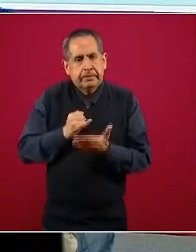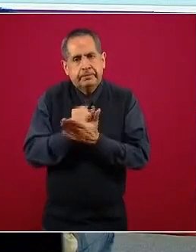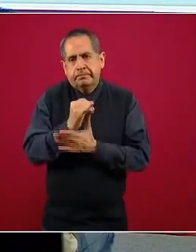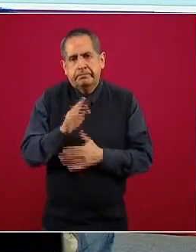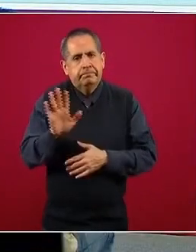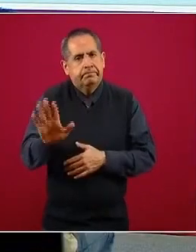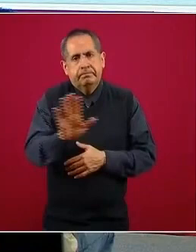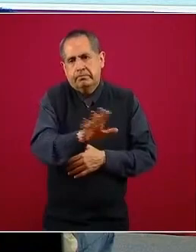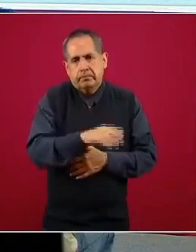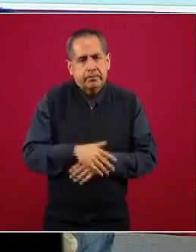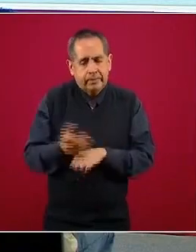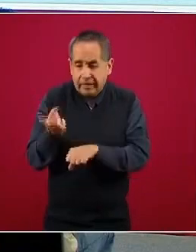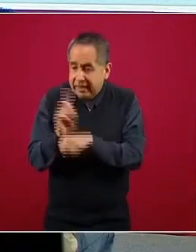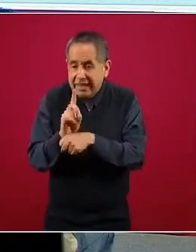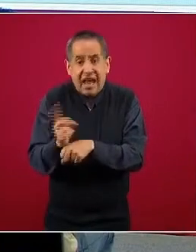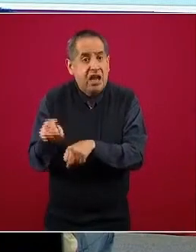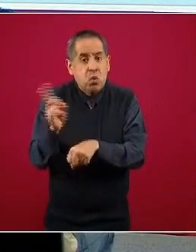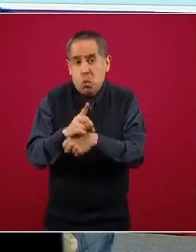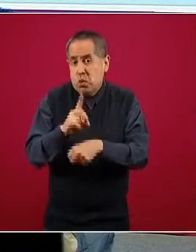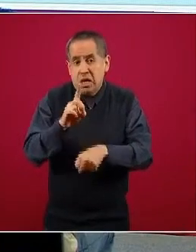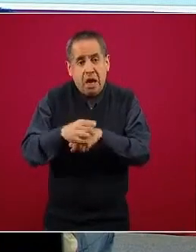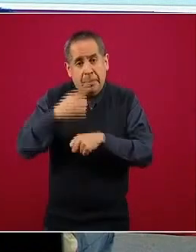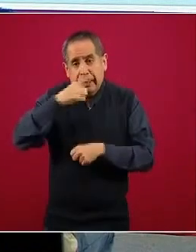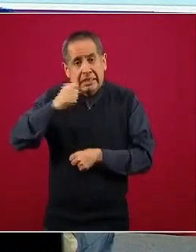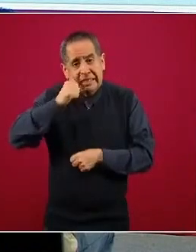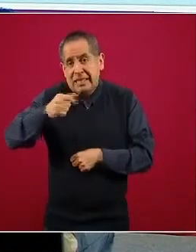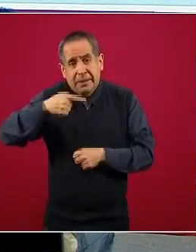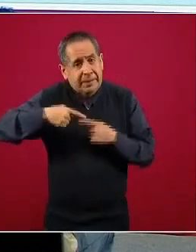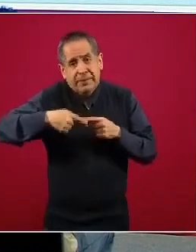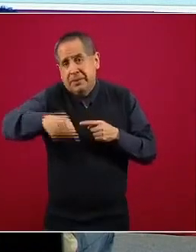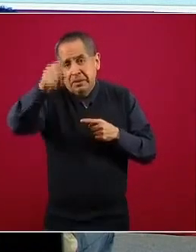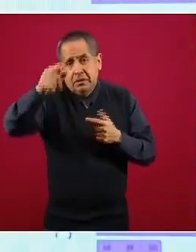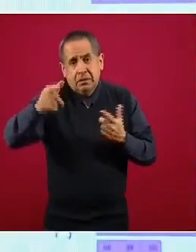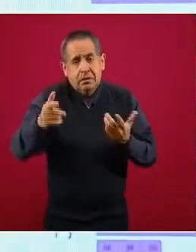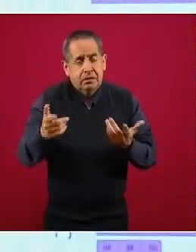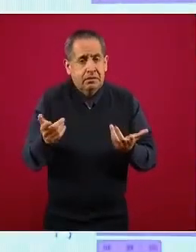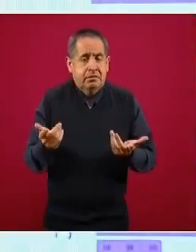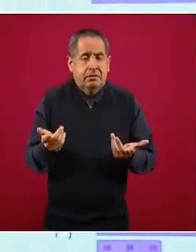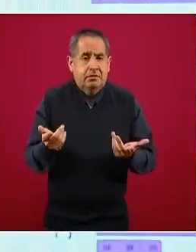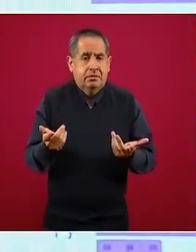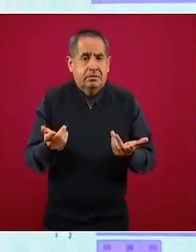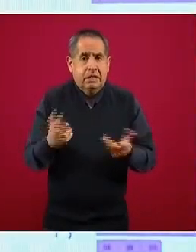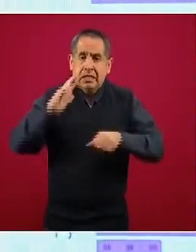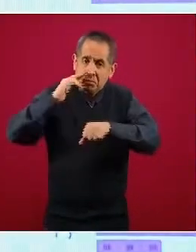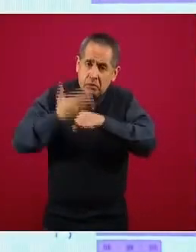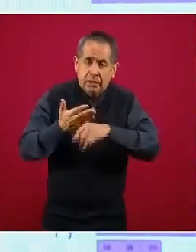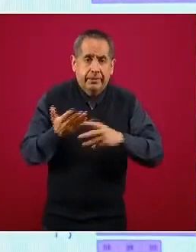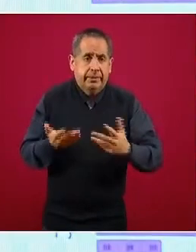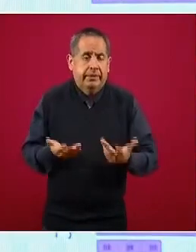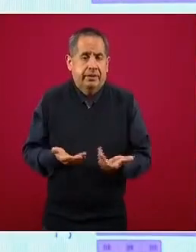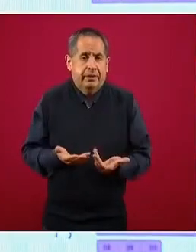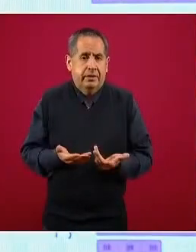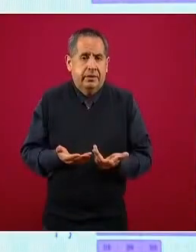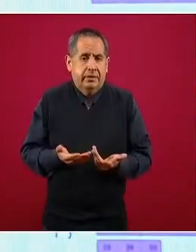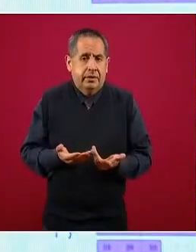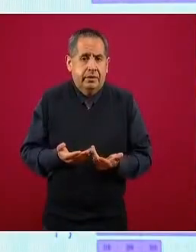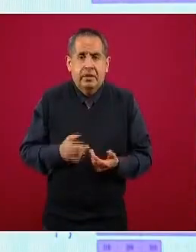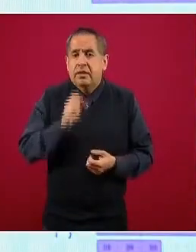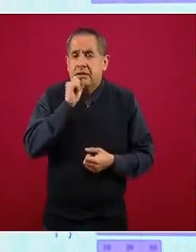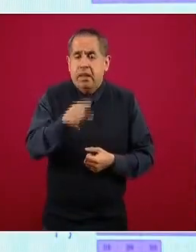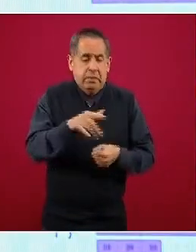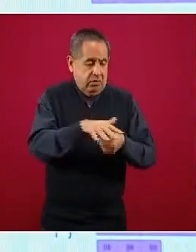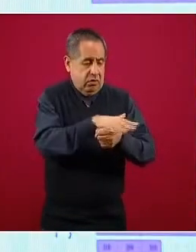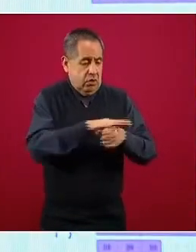que tomar todos los días, todos los días. Es también una responsabilidad del nivel